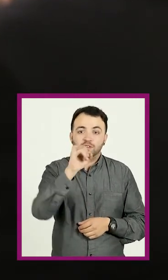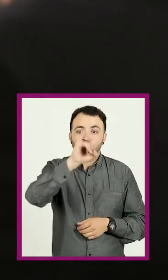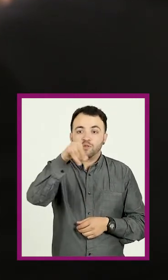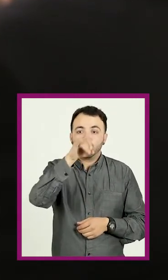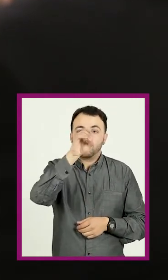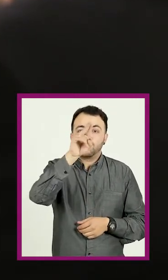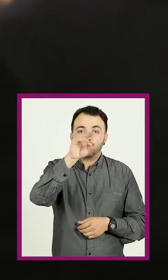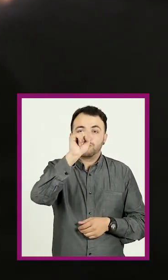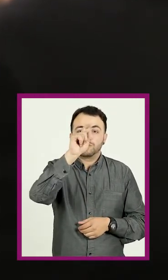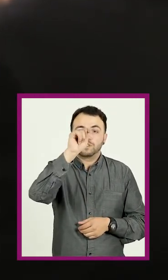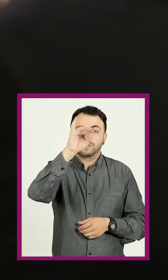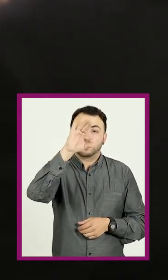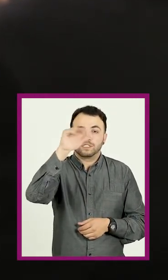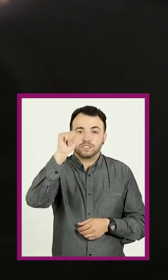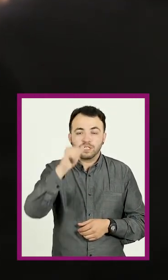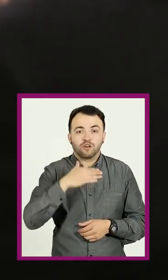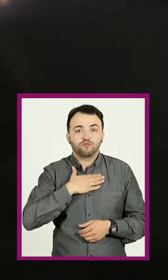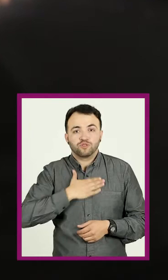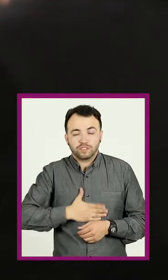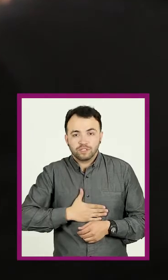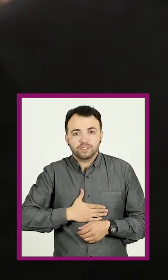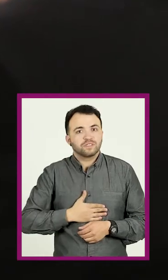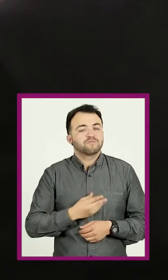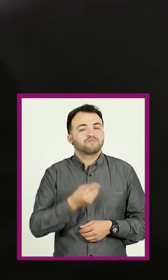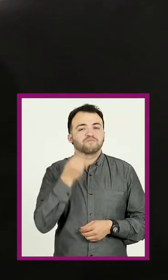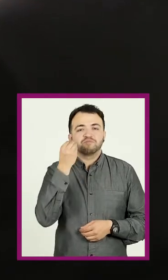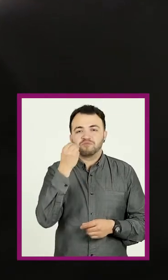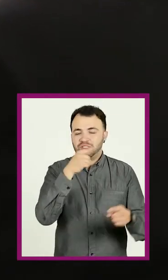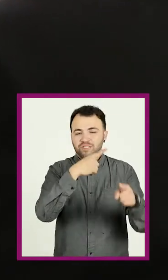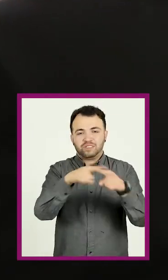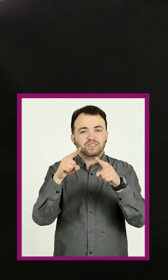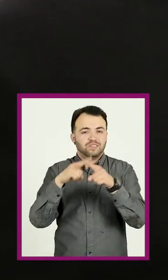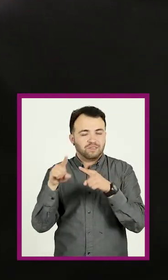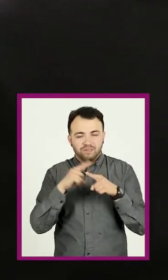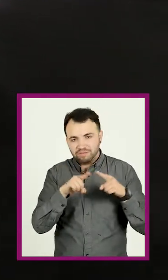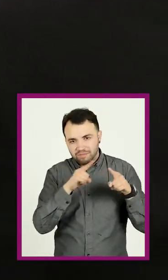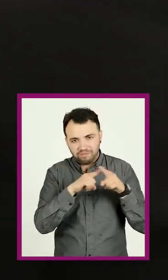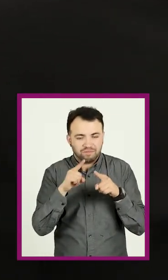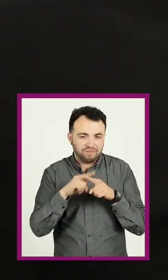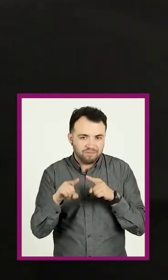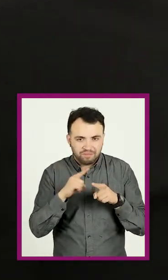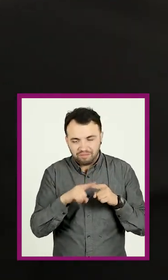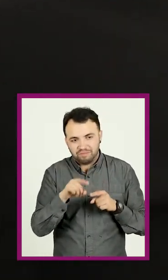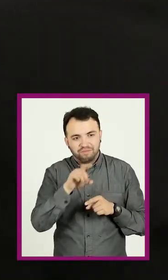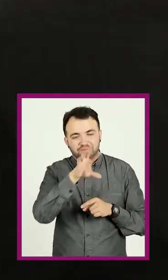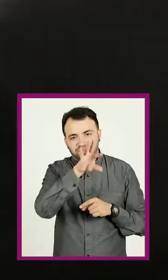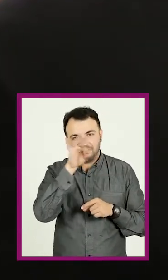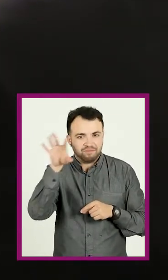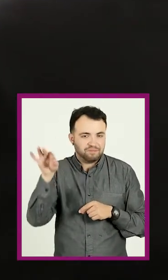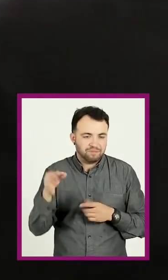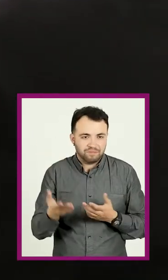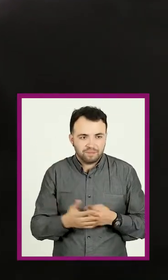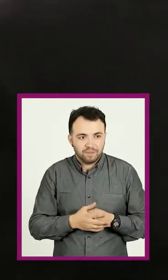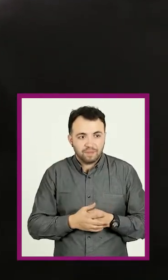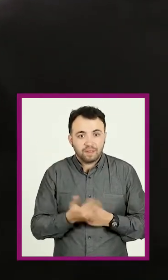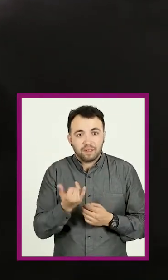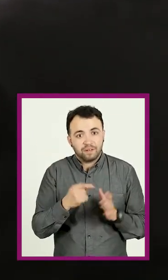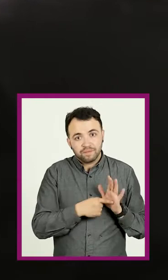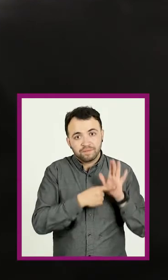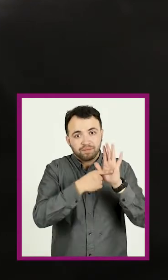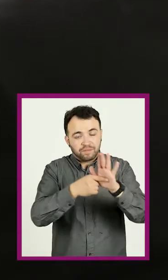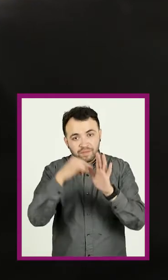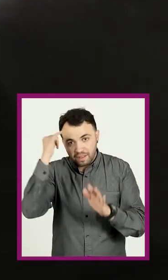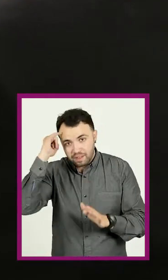se opusieron y condenaron la conquista y la imposición del imperio, se opusieron a la deshumanización de los indígenas. Exactamente. ¿Sí?